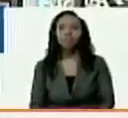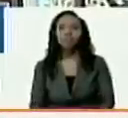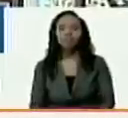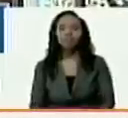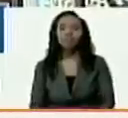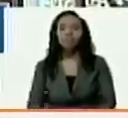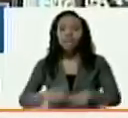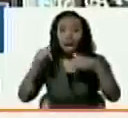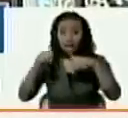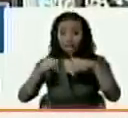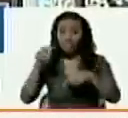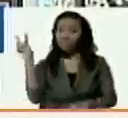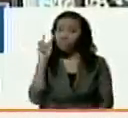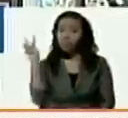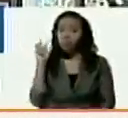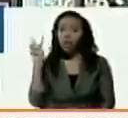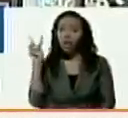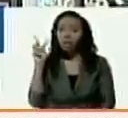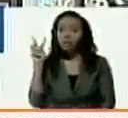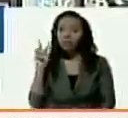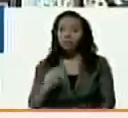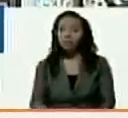Aquí en Venezuela,